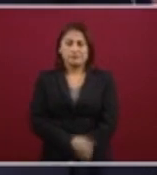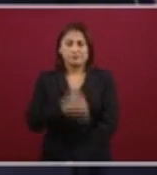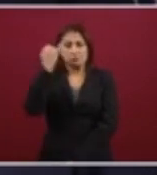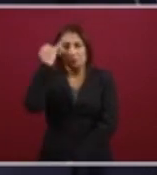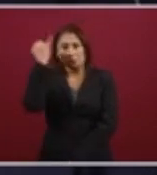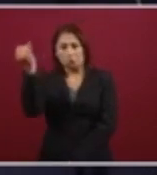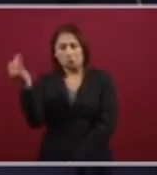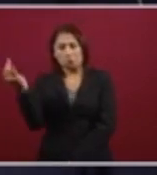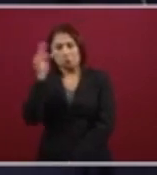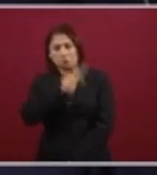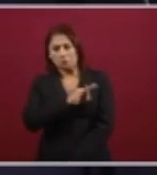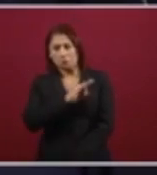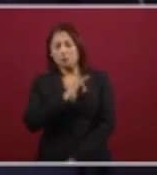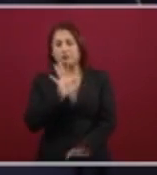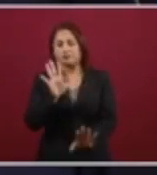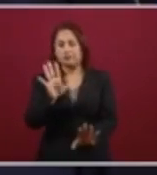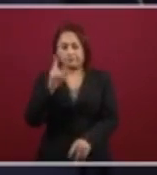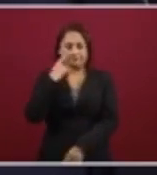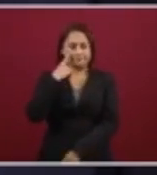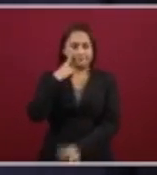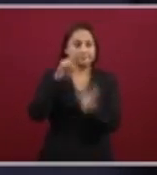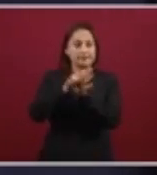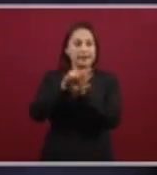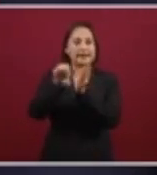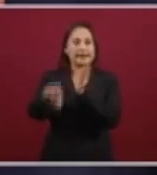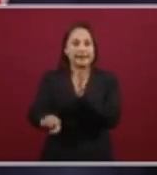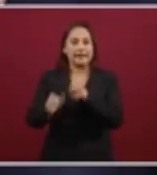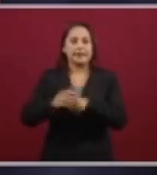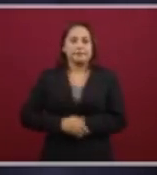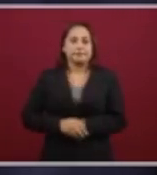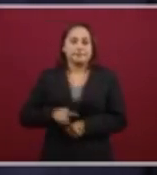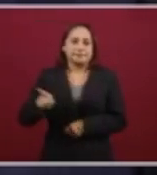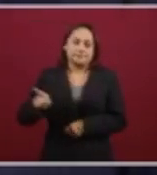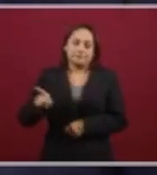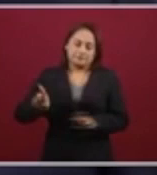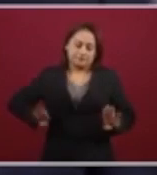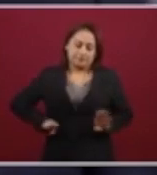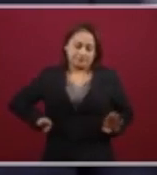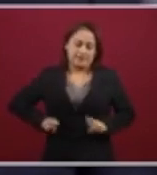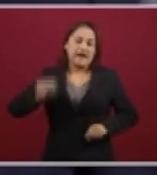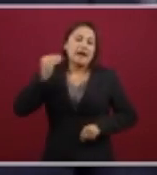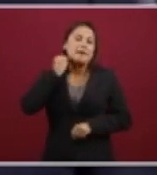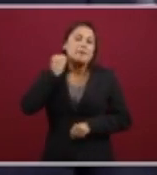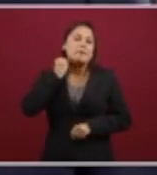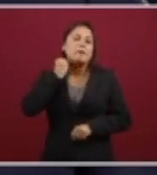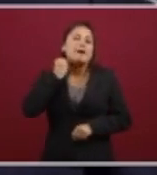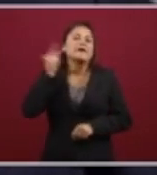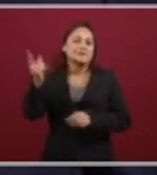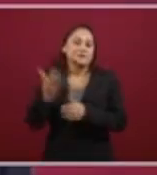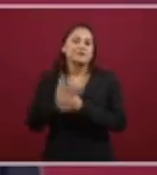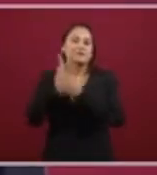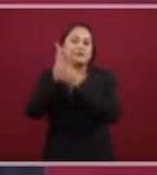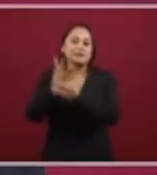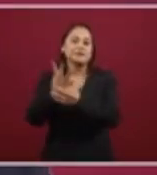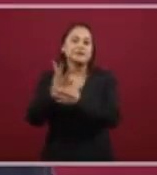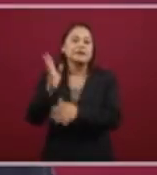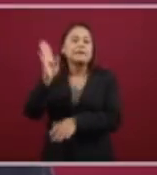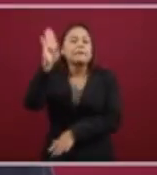Vamos a suponer, como dicen los abogados, aceptando sin conceder de que haya sido